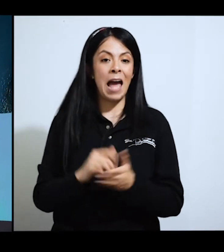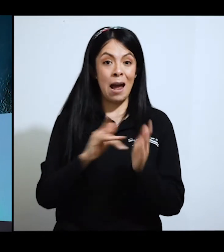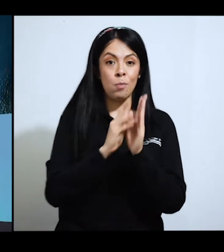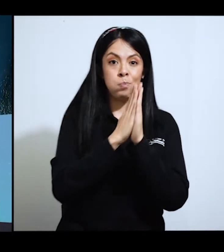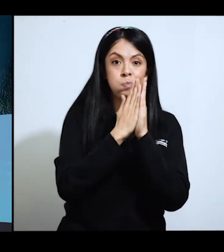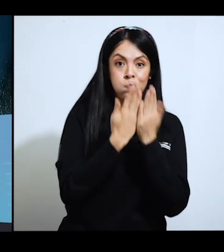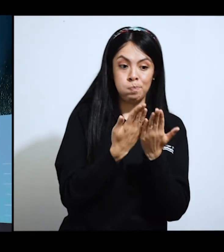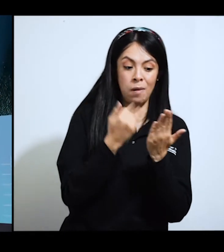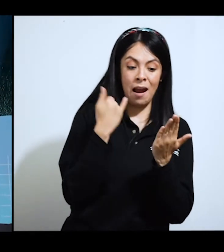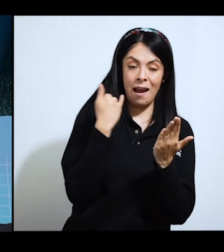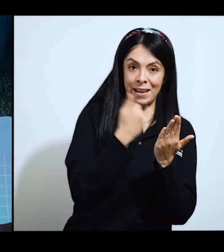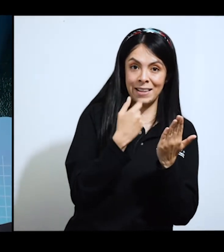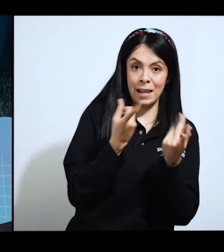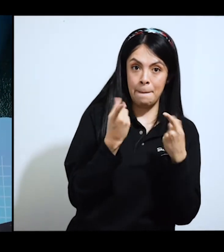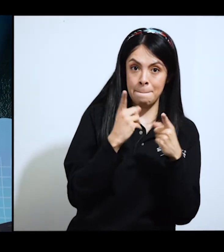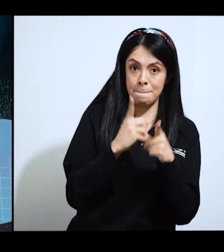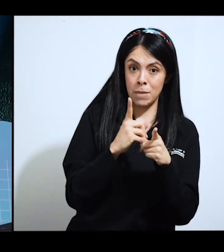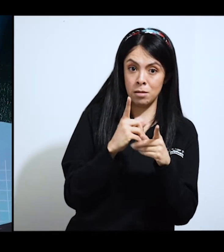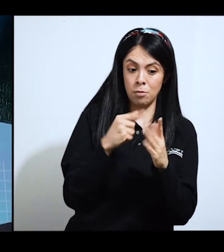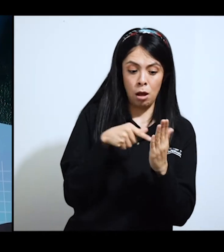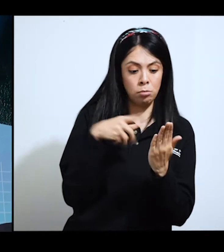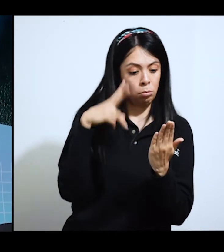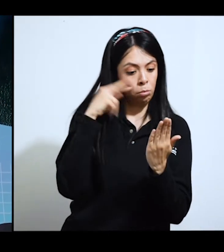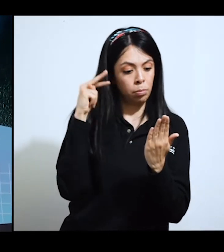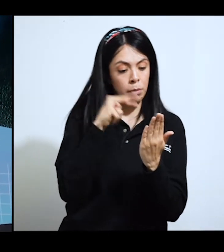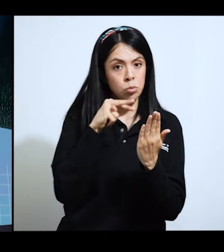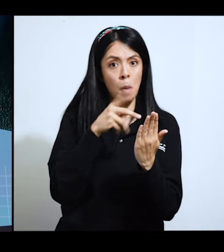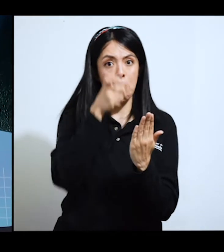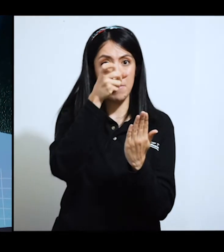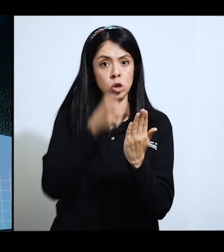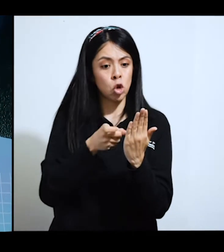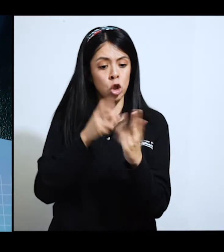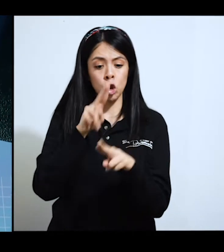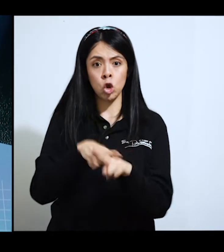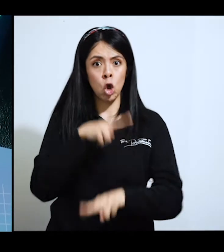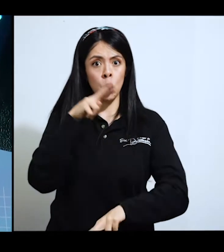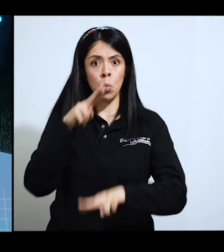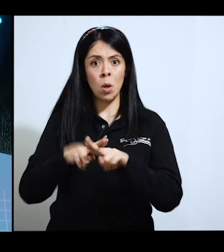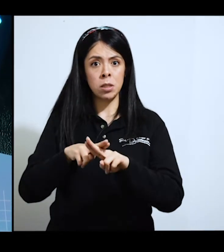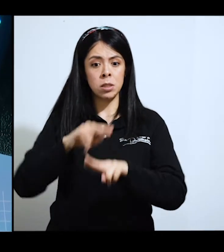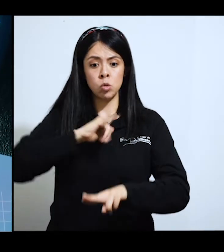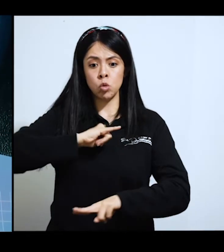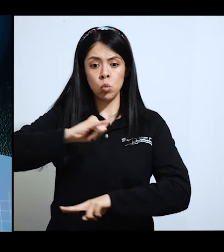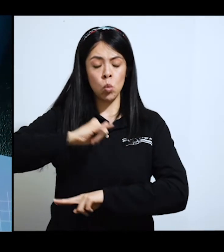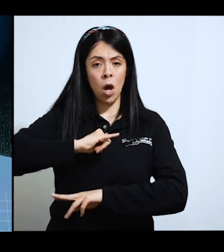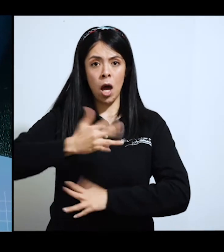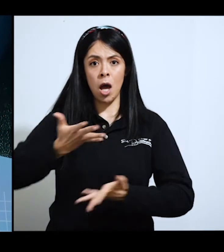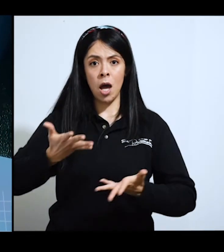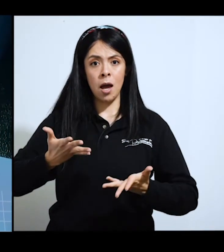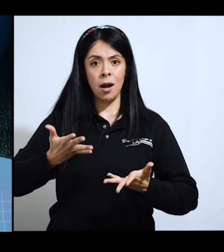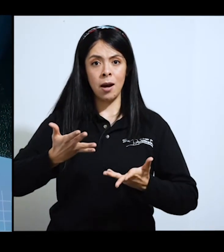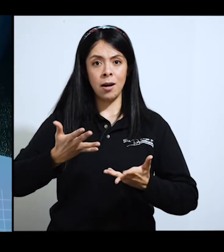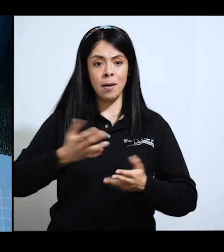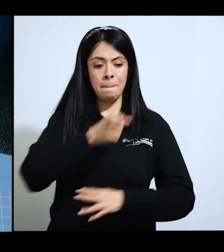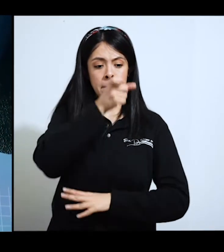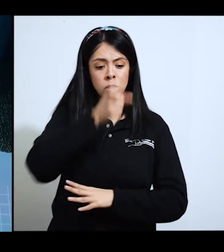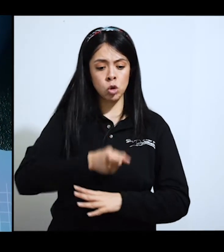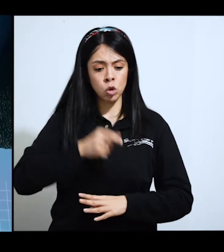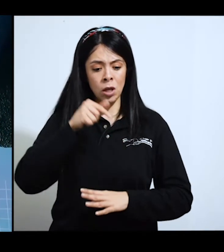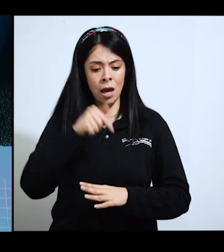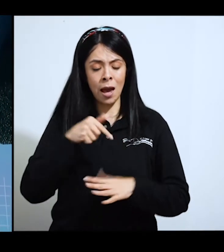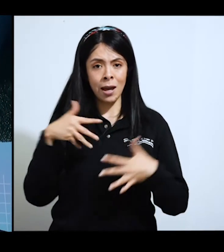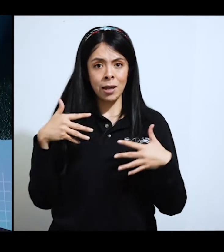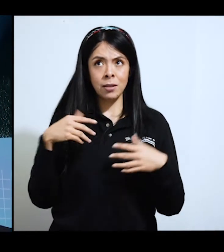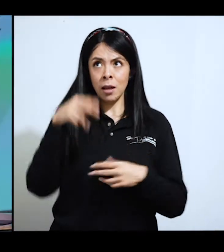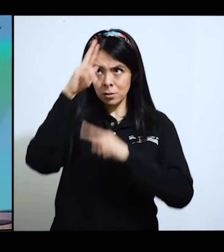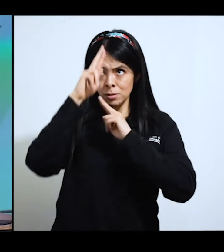Pero ¿sabían ustedes que en la Biblia también encontramos personas como usted y como yo? Personas comunes y